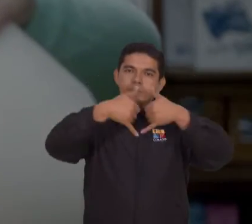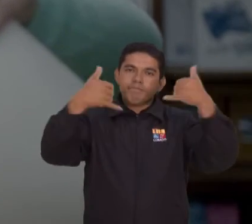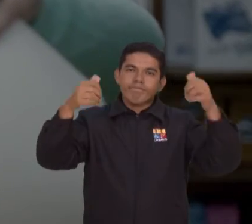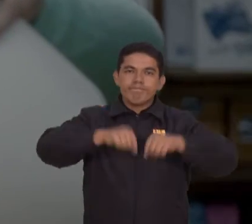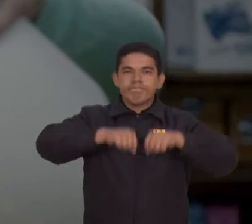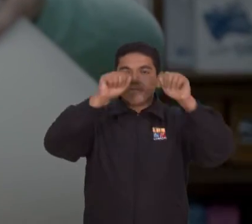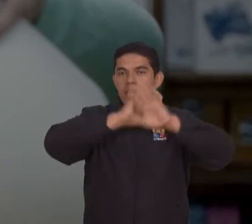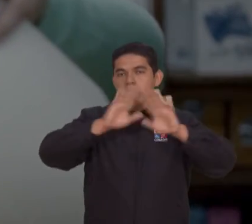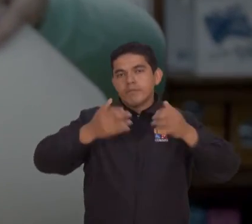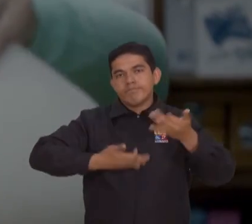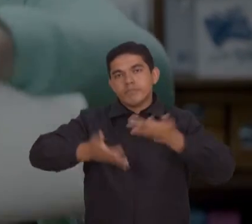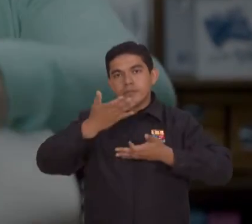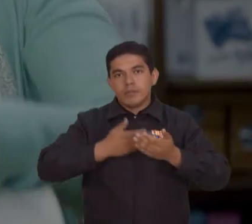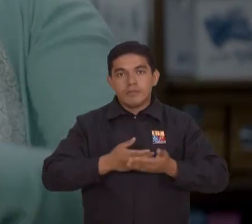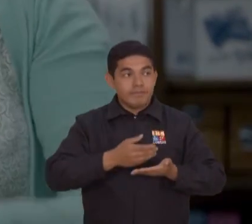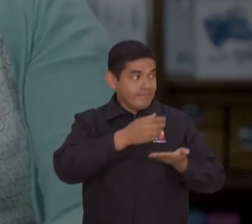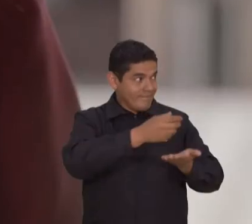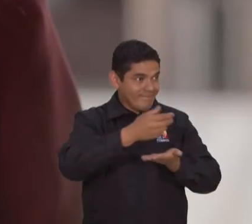Tú se merece un brindis.